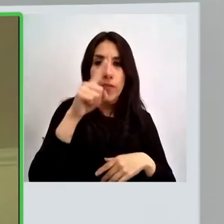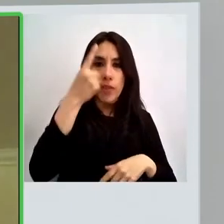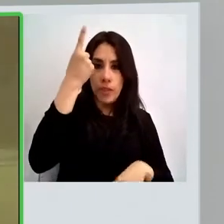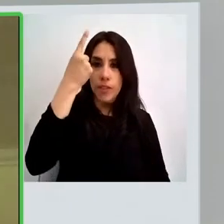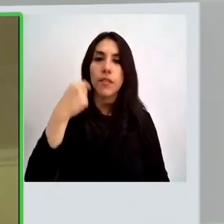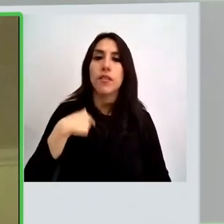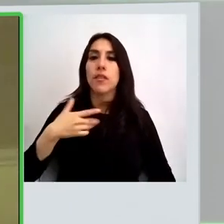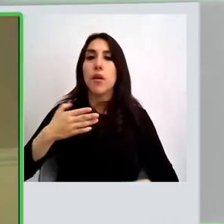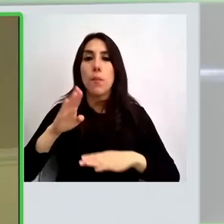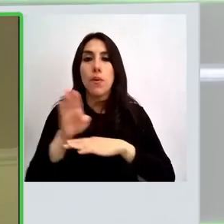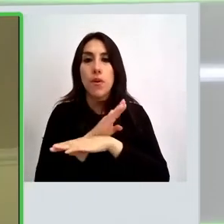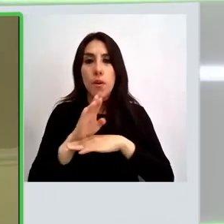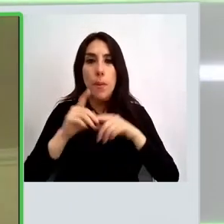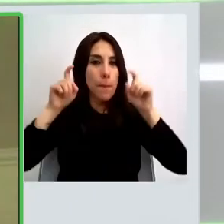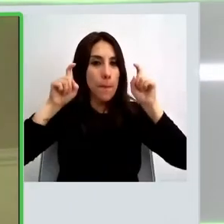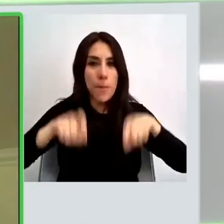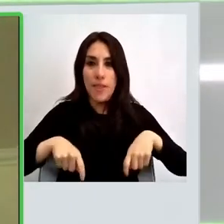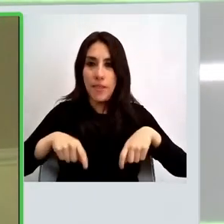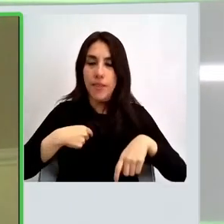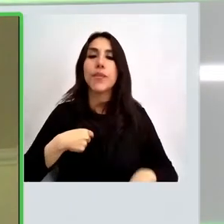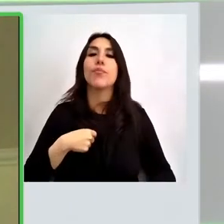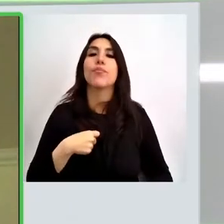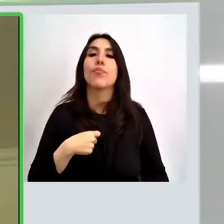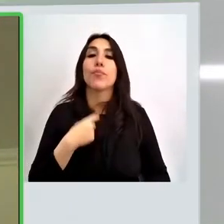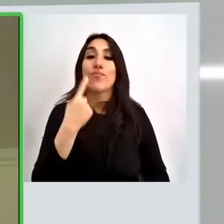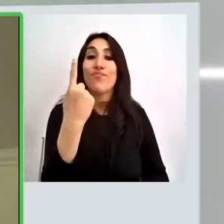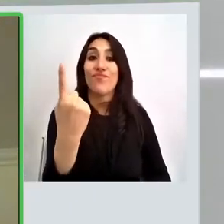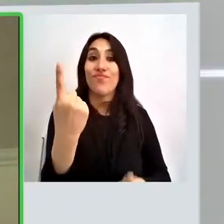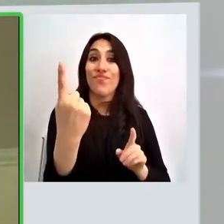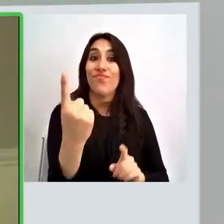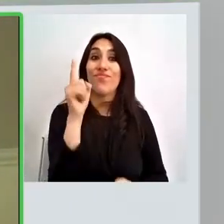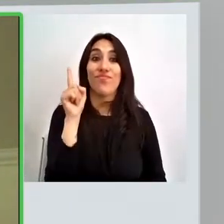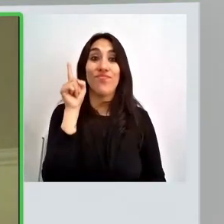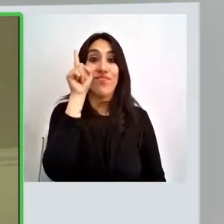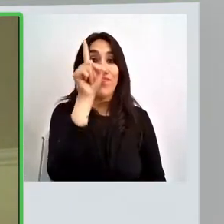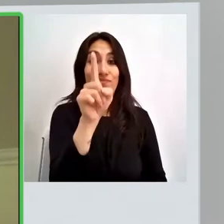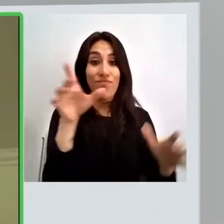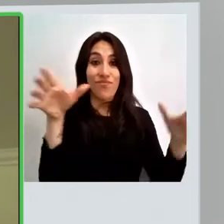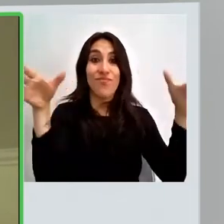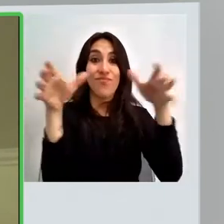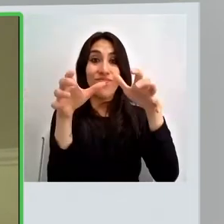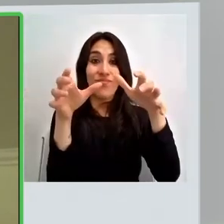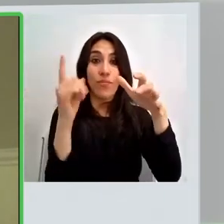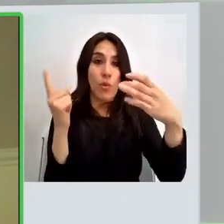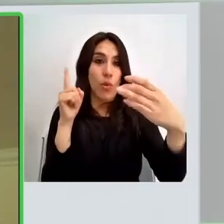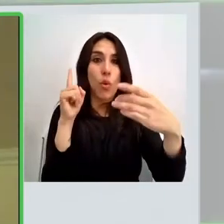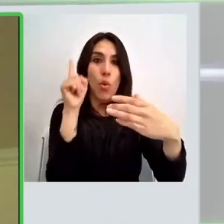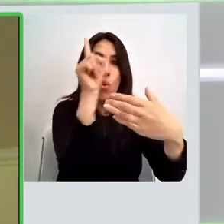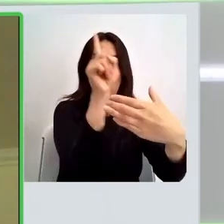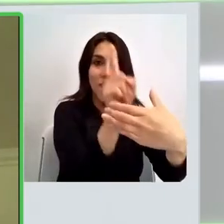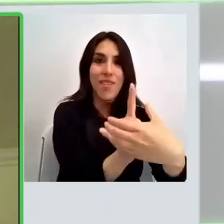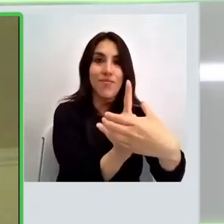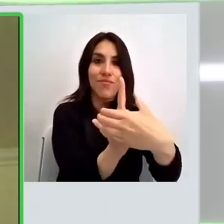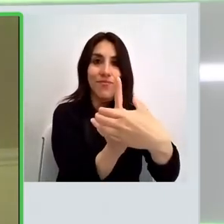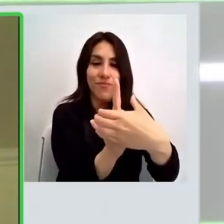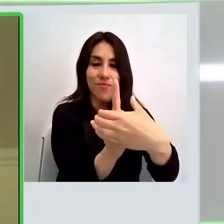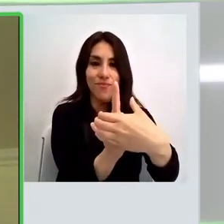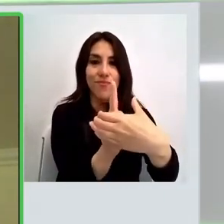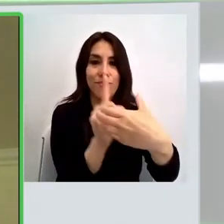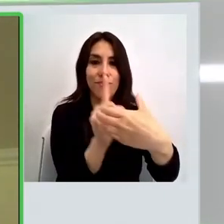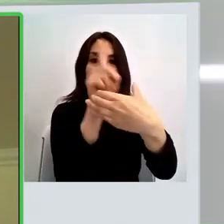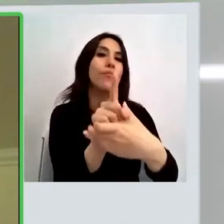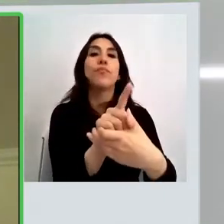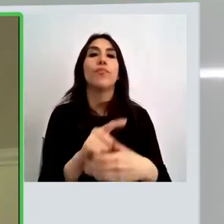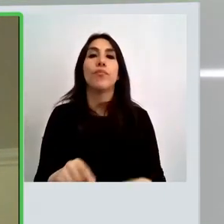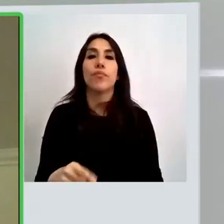y entregarles un lugar de trabajo aceptable que les dé una bienvenida que se sienten acogido y que sean